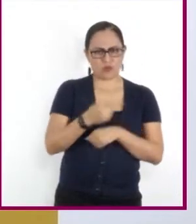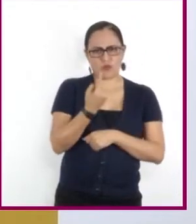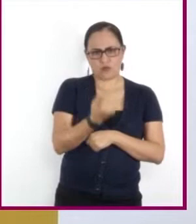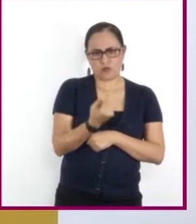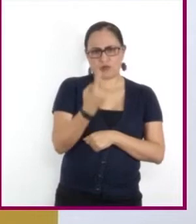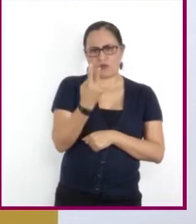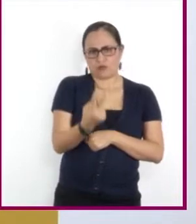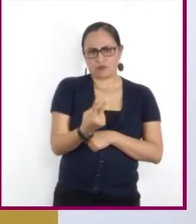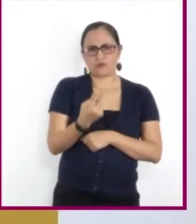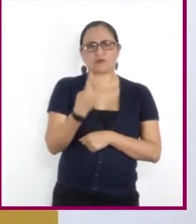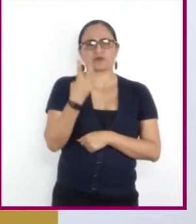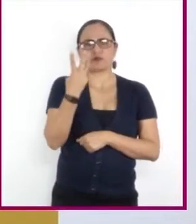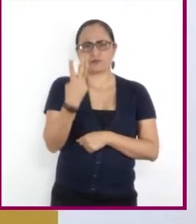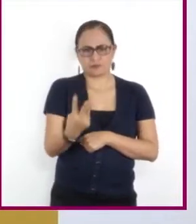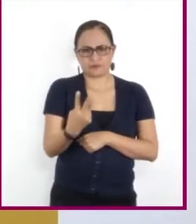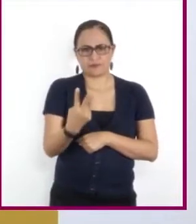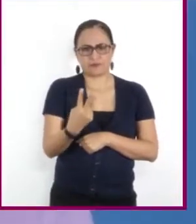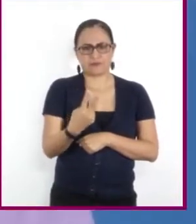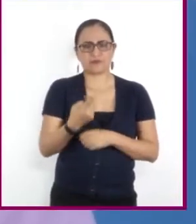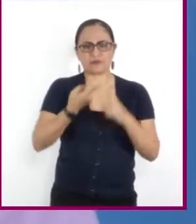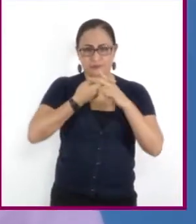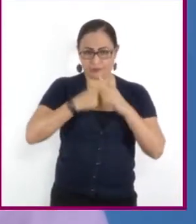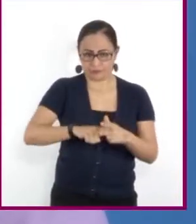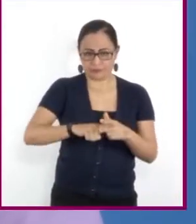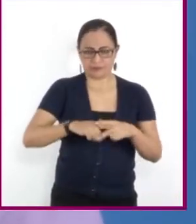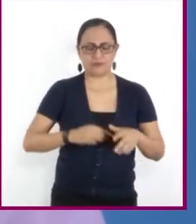1, 2, 3.